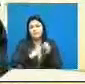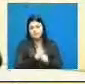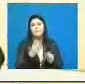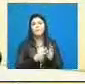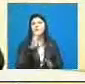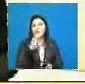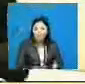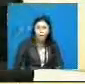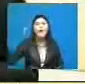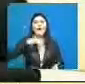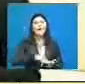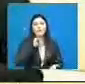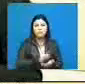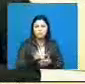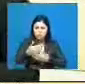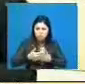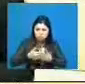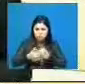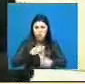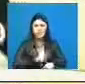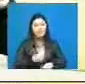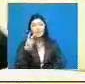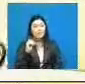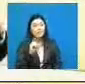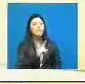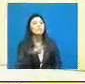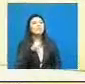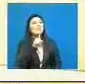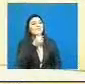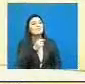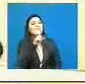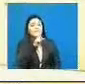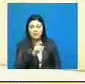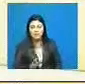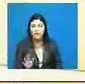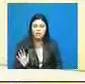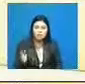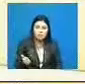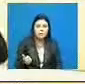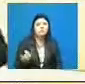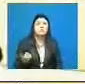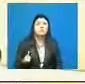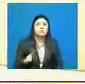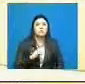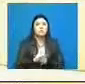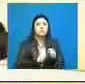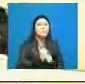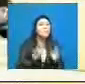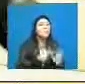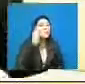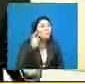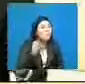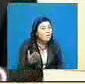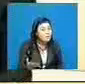hacer el marco fiscal de mediano plazo, se dice, no van a ser 20 billones de pesos, van a ser 16. Ya a mitad de camino en el año 2009.